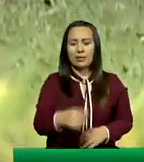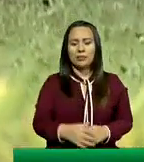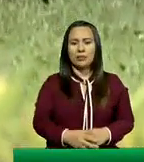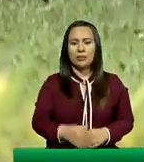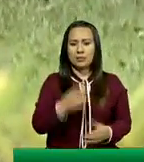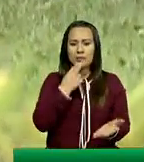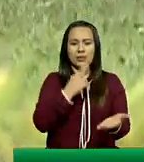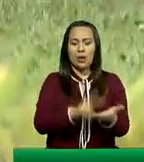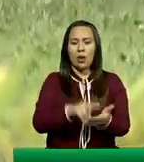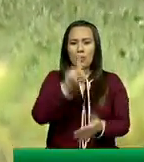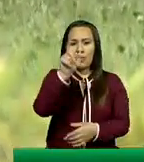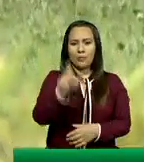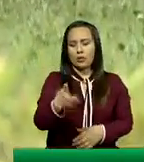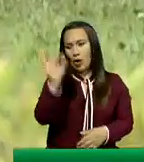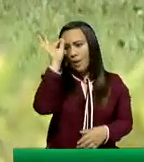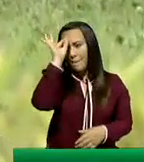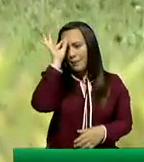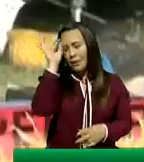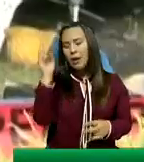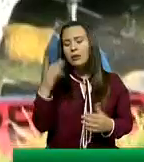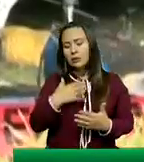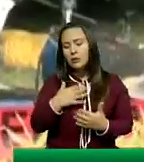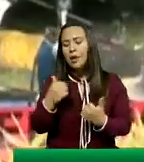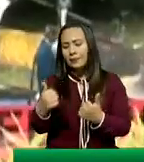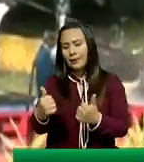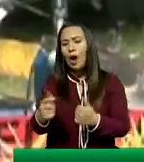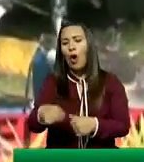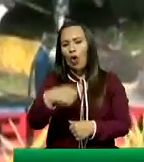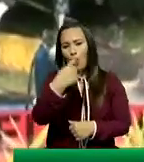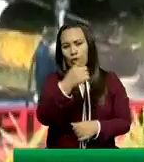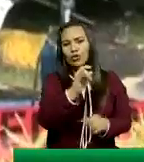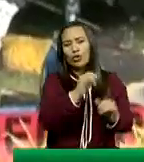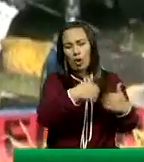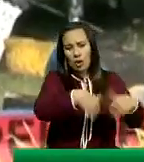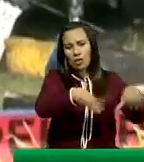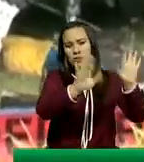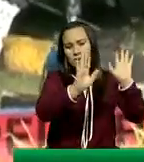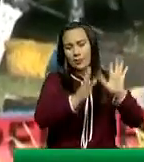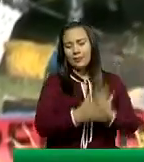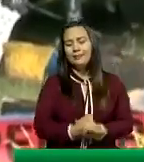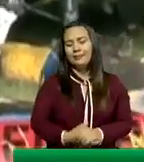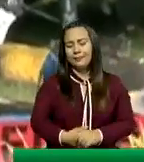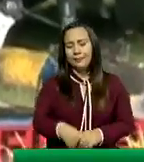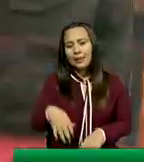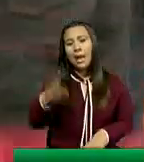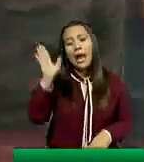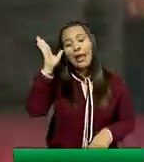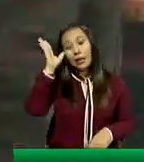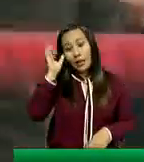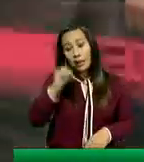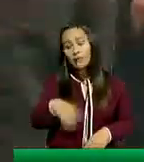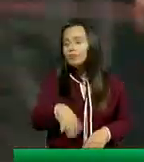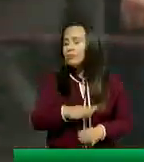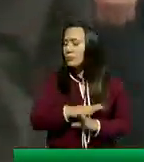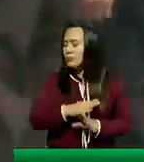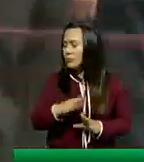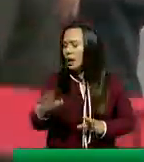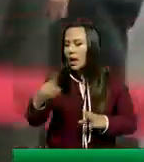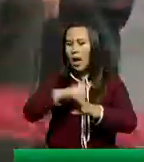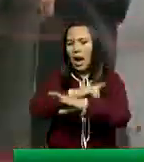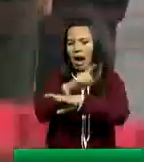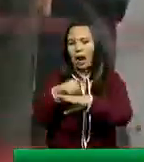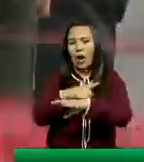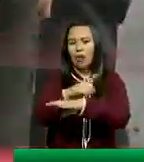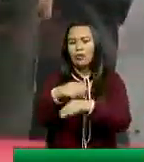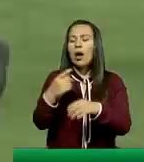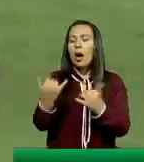fue hospitalizado en situación estable. Los restantes fueron dados de alta. Se conoce que de acuerdo a los protocolos aeronáuticos se conformará una